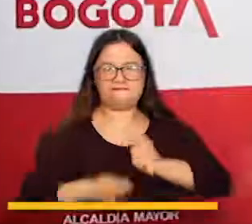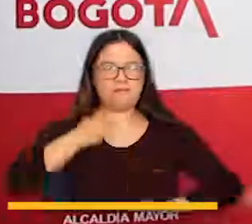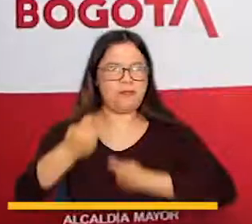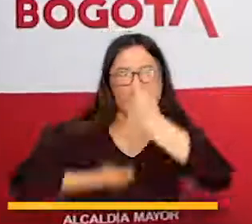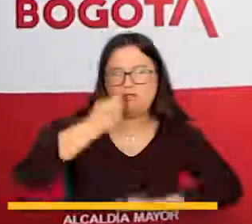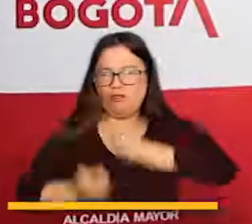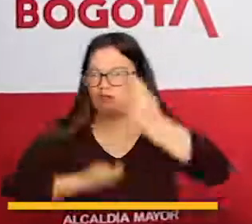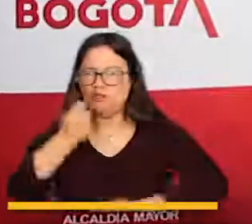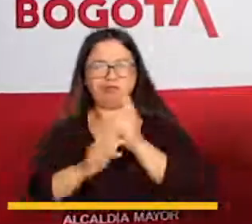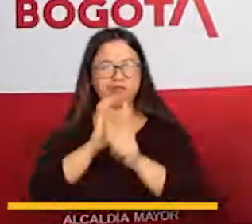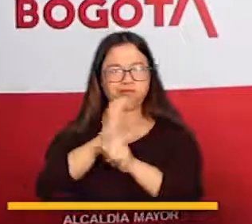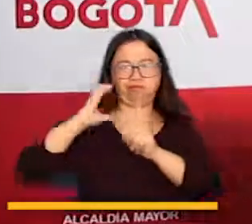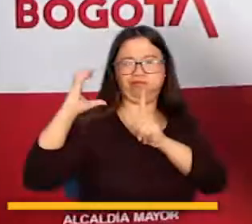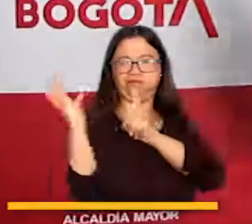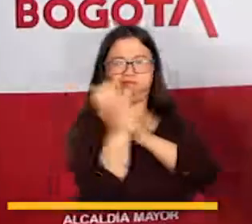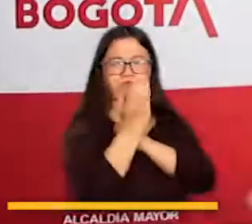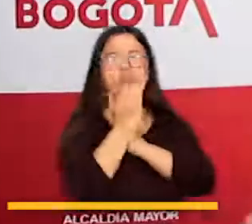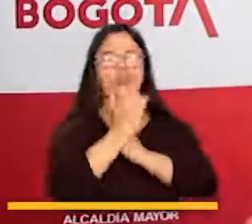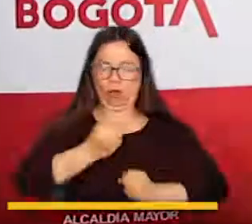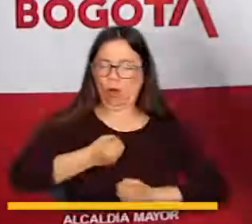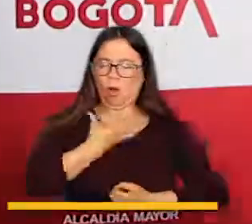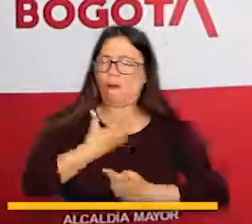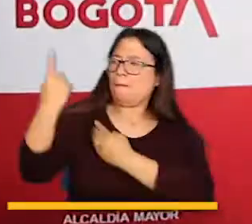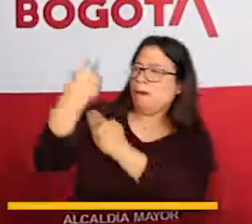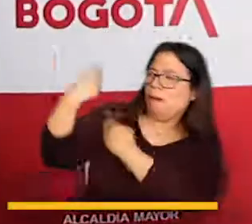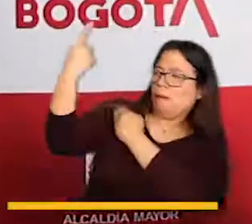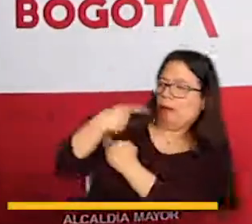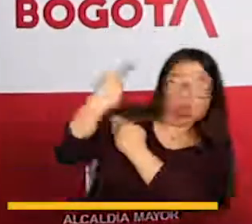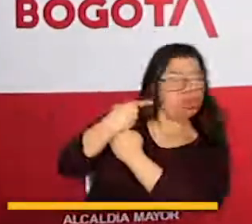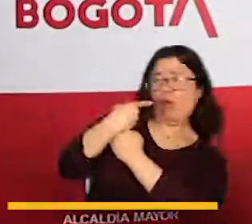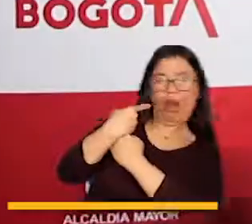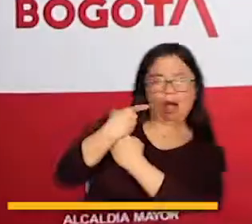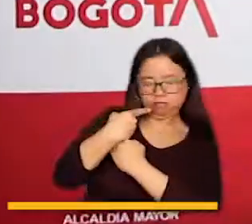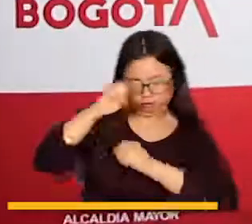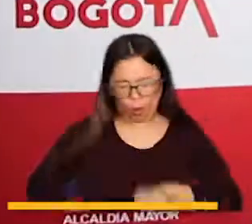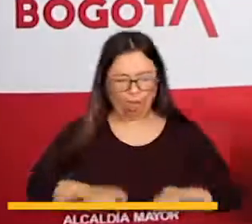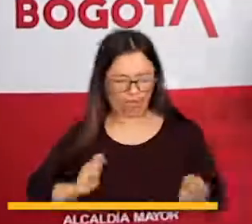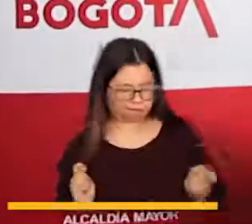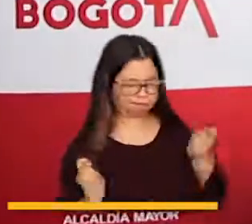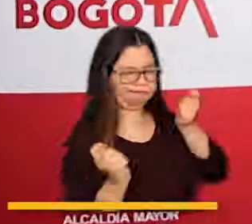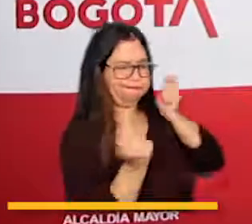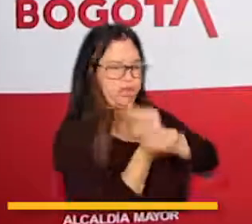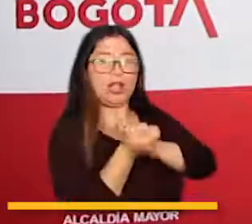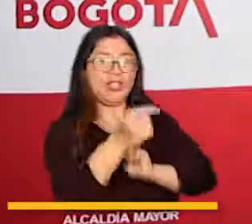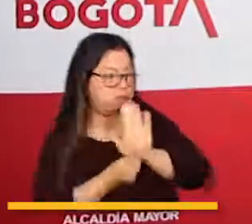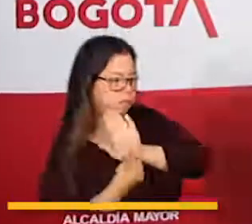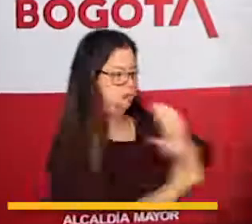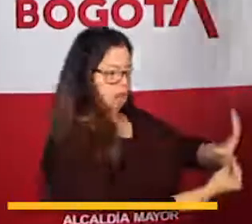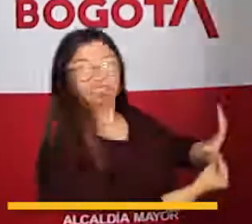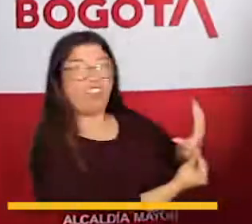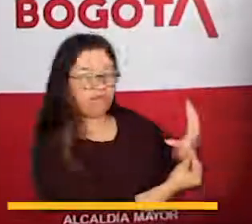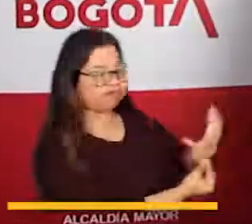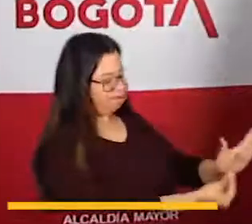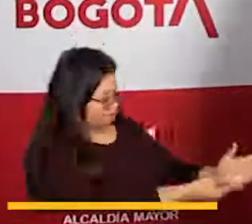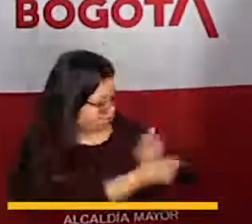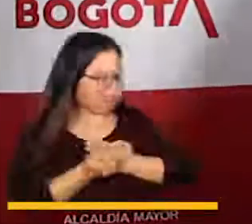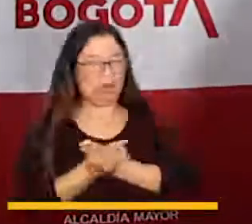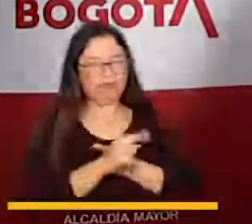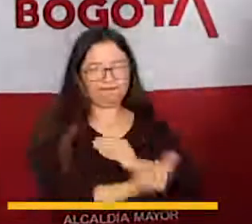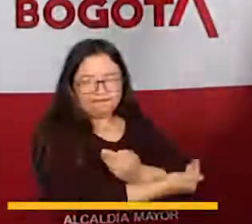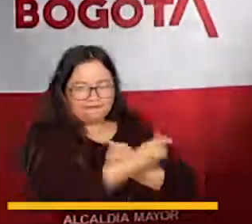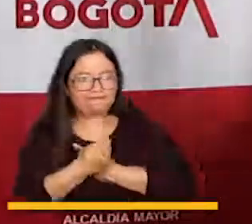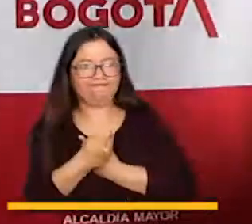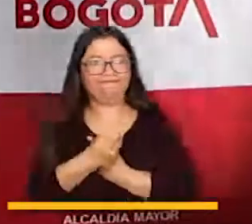Su objetivo es garantizar los derechos de las familias en el marco del Estado Social de Derecho a través del reconocimiento de su diversidad,